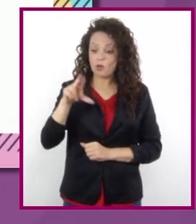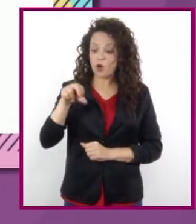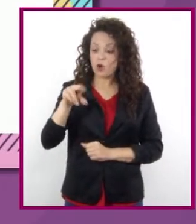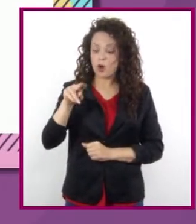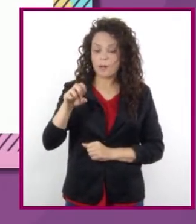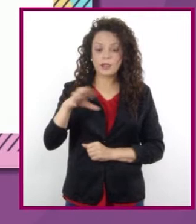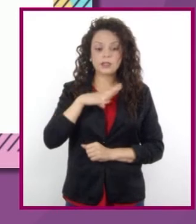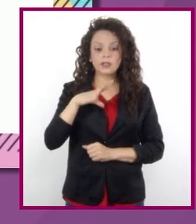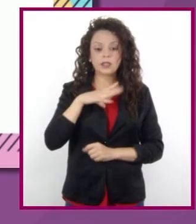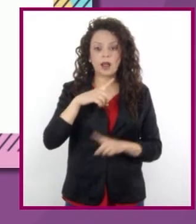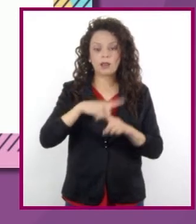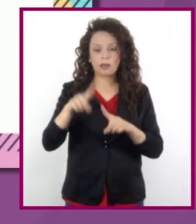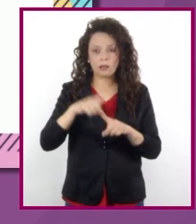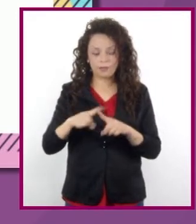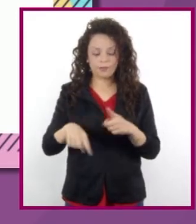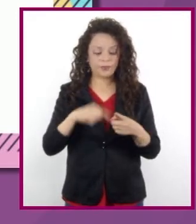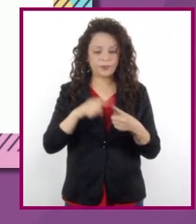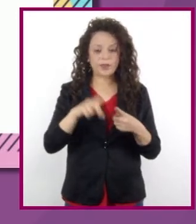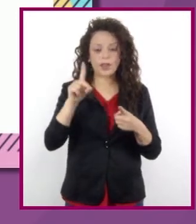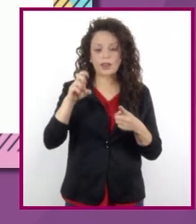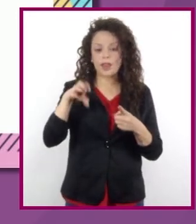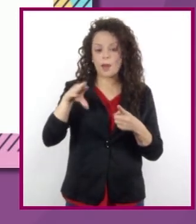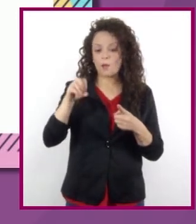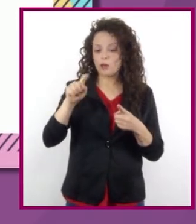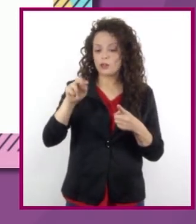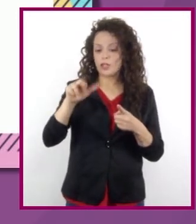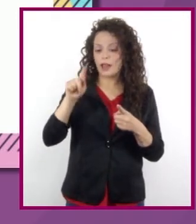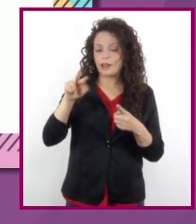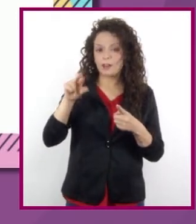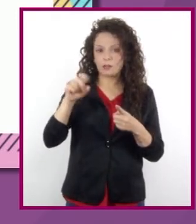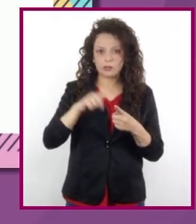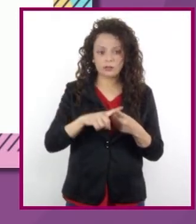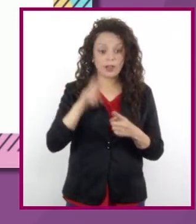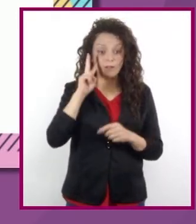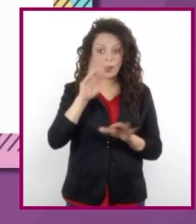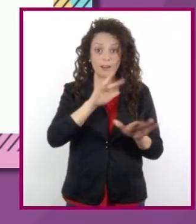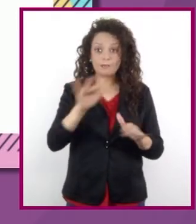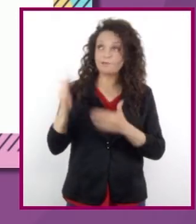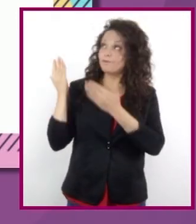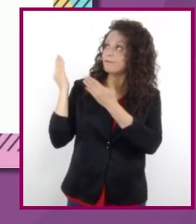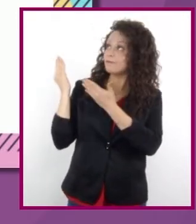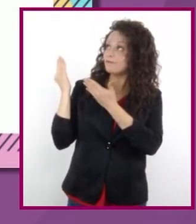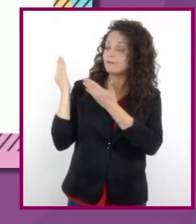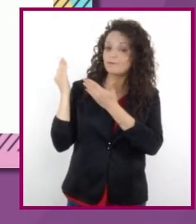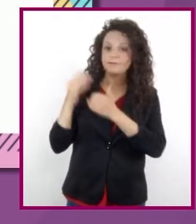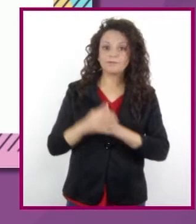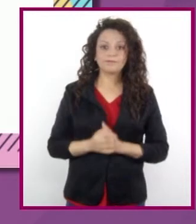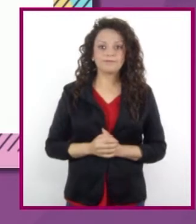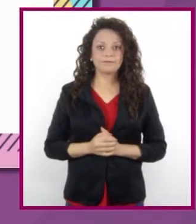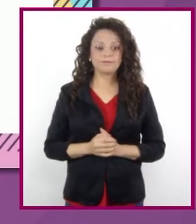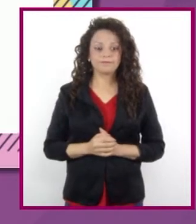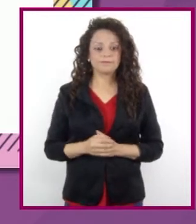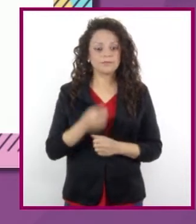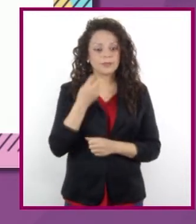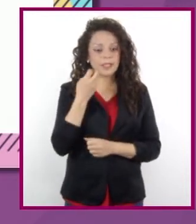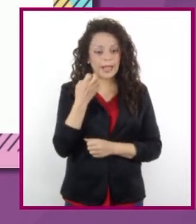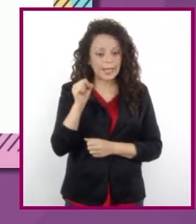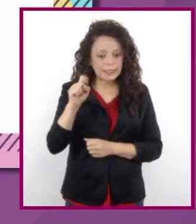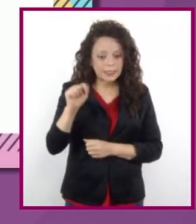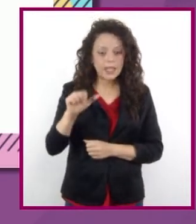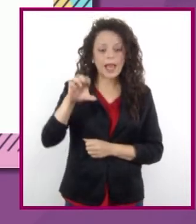en demostrativos. Esta, estas, este, esa,